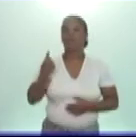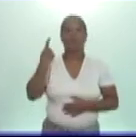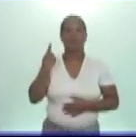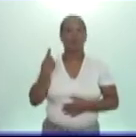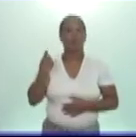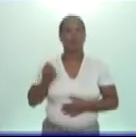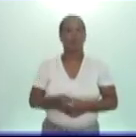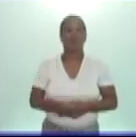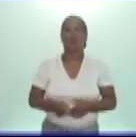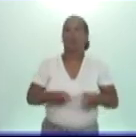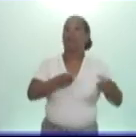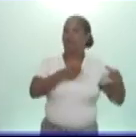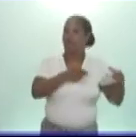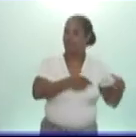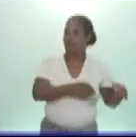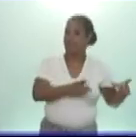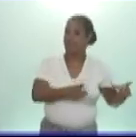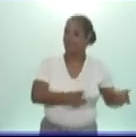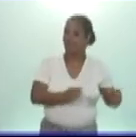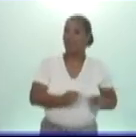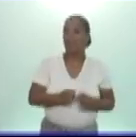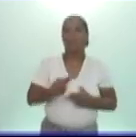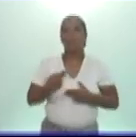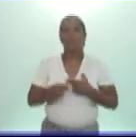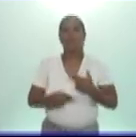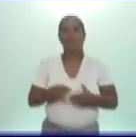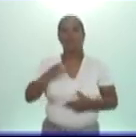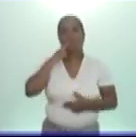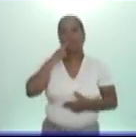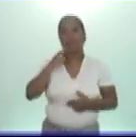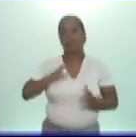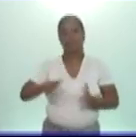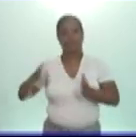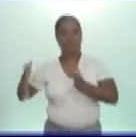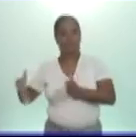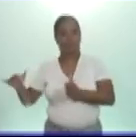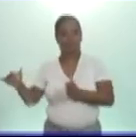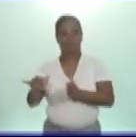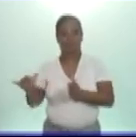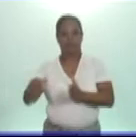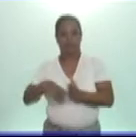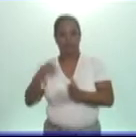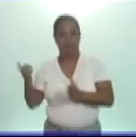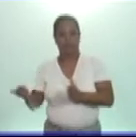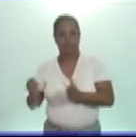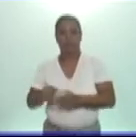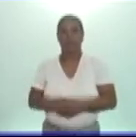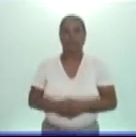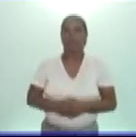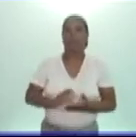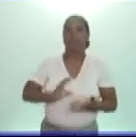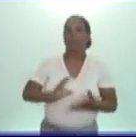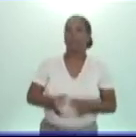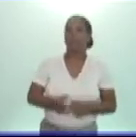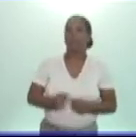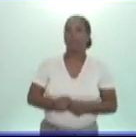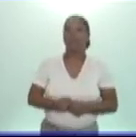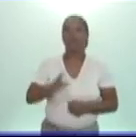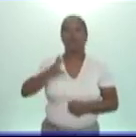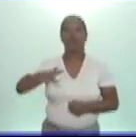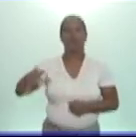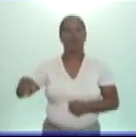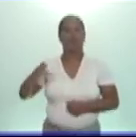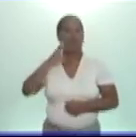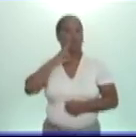lo que le falta a este peso para hacer este. De manera que fíjense cómo cuando buscamos la